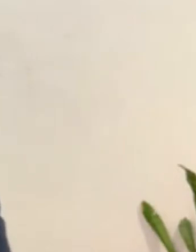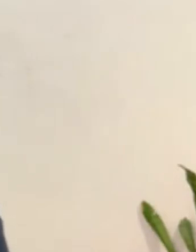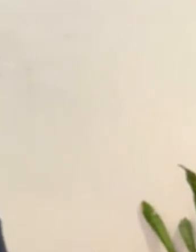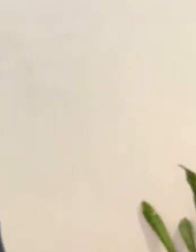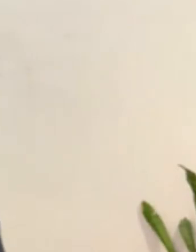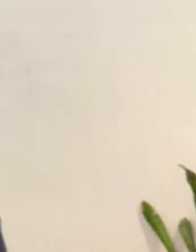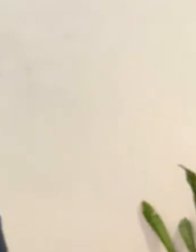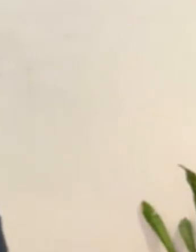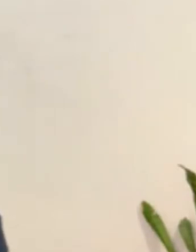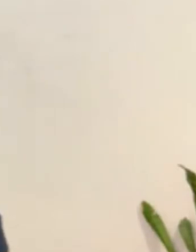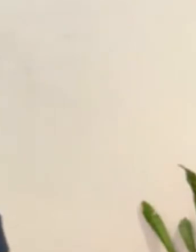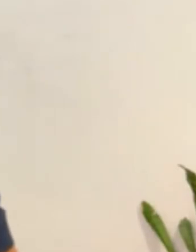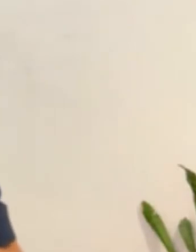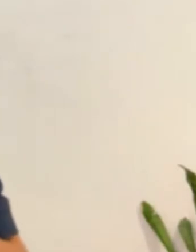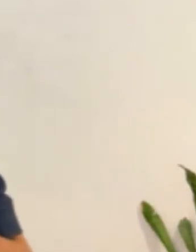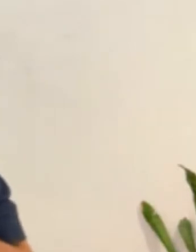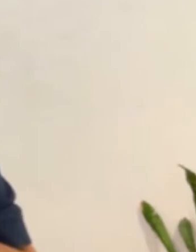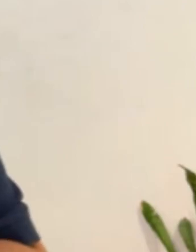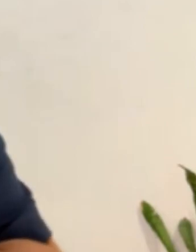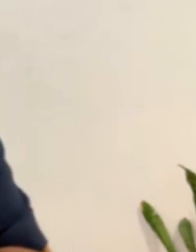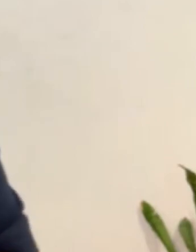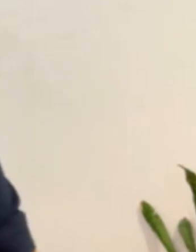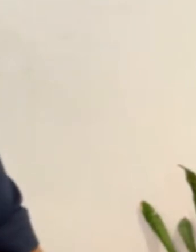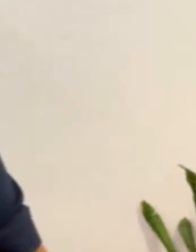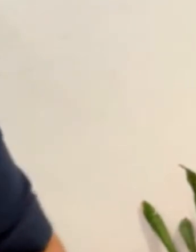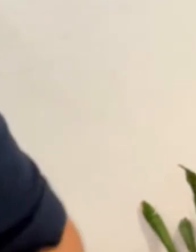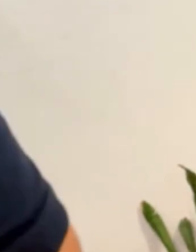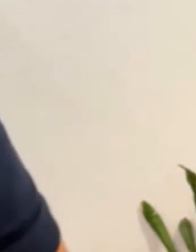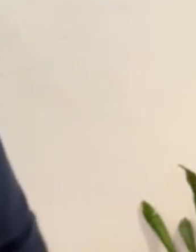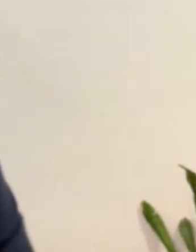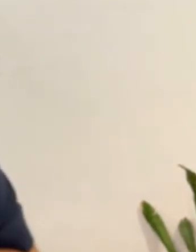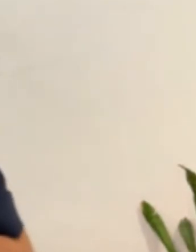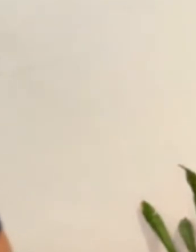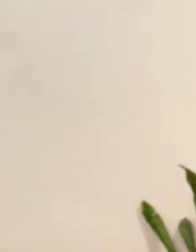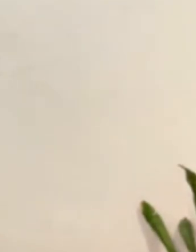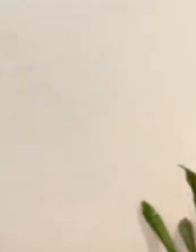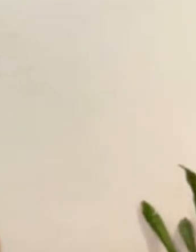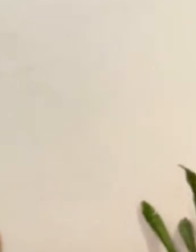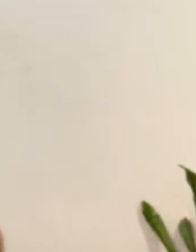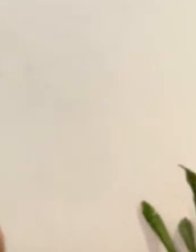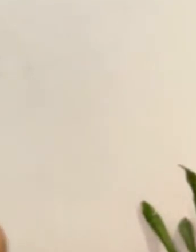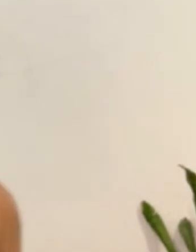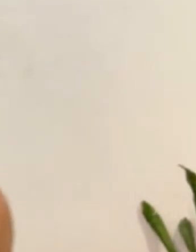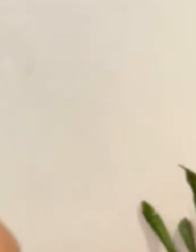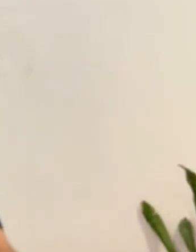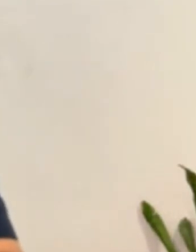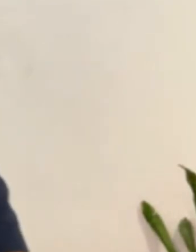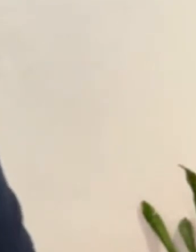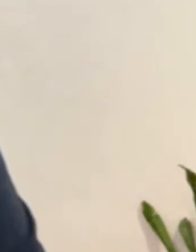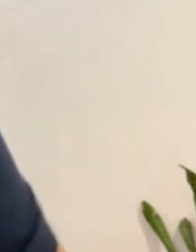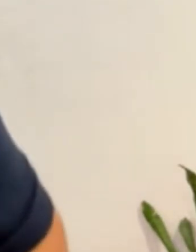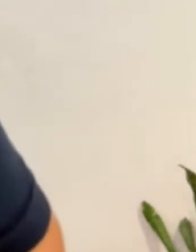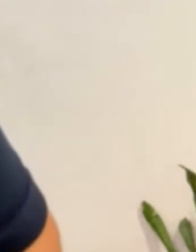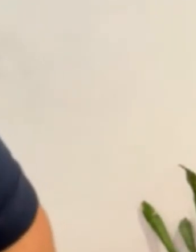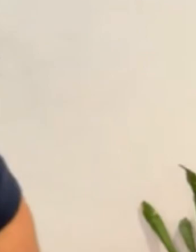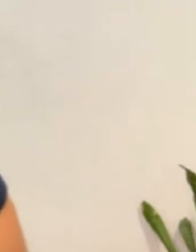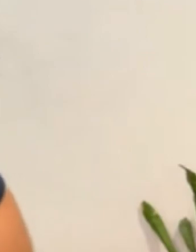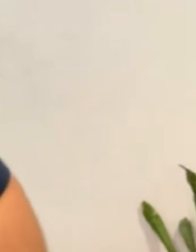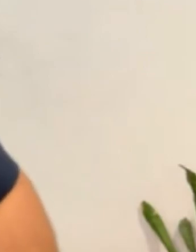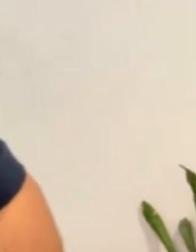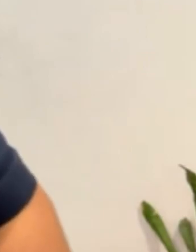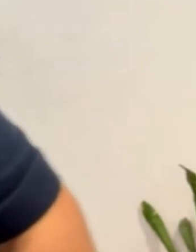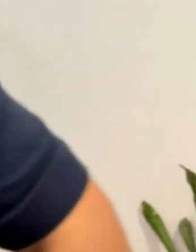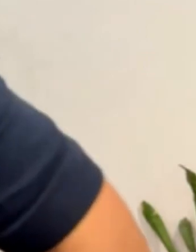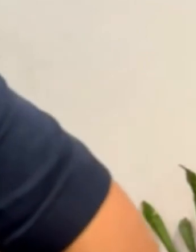ardidos porque recibían dinero y ahora andan por la calle de la amargura, que seguramente son algunos de